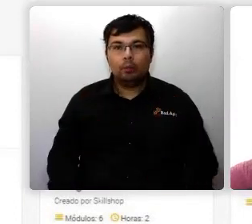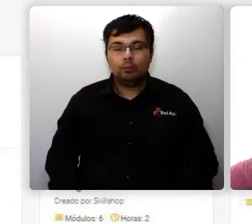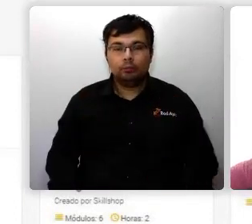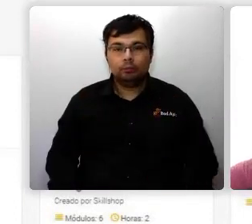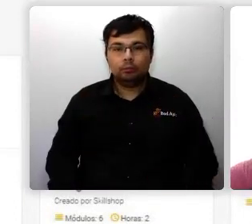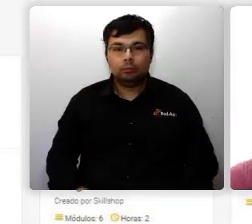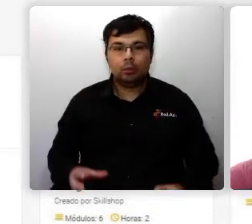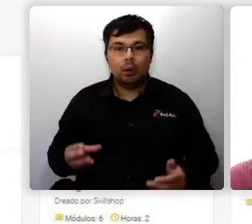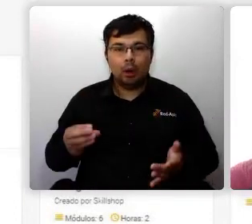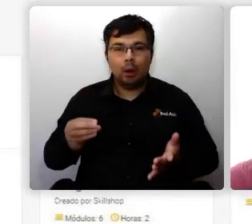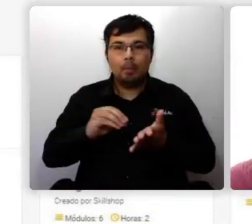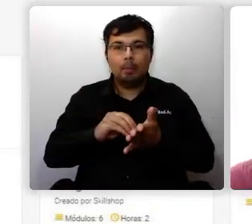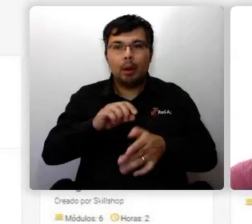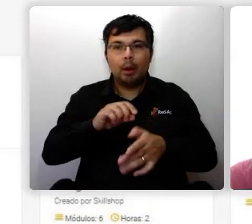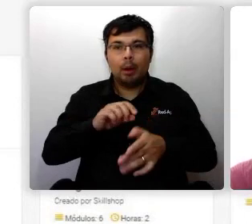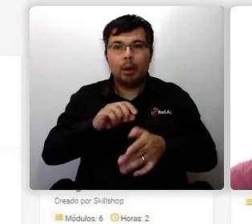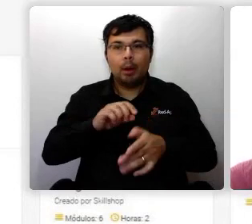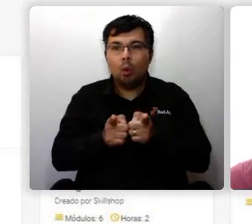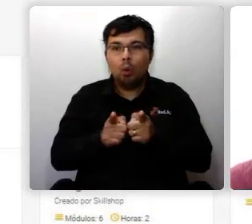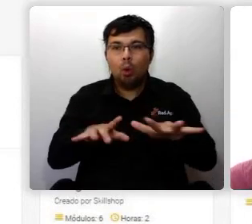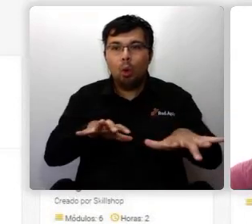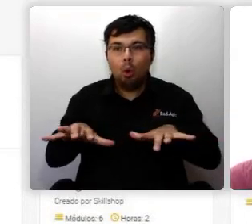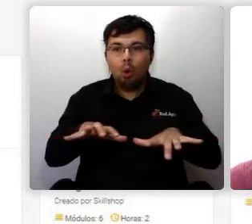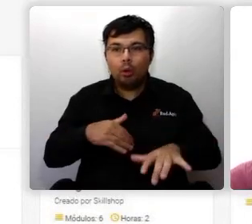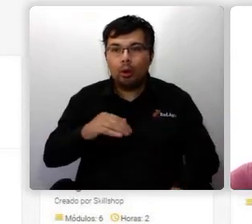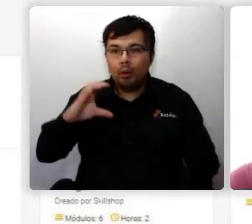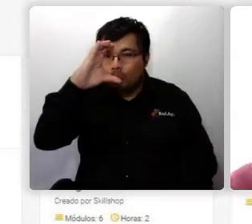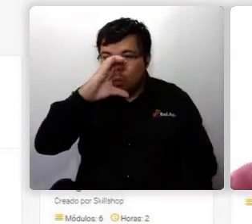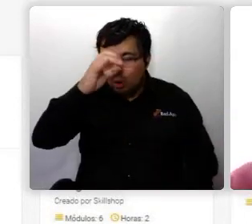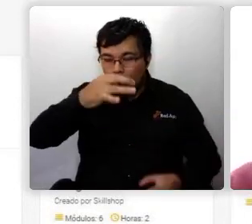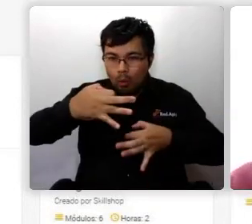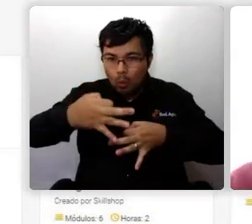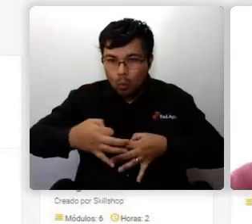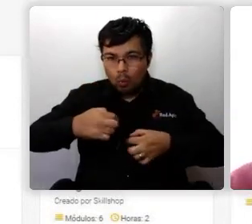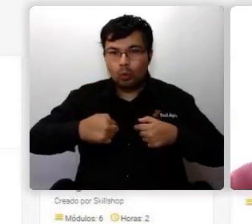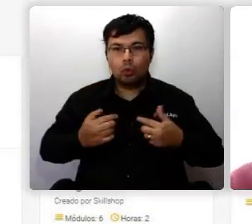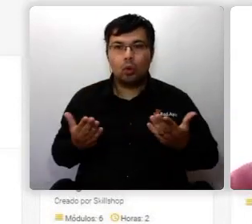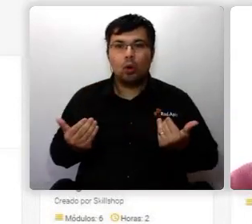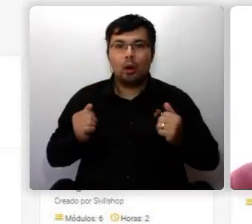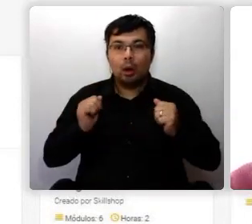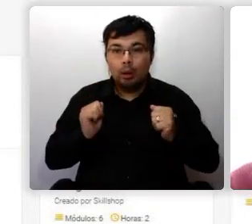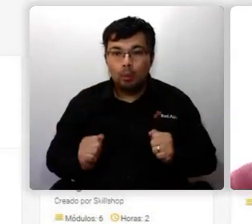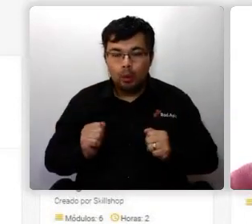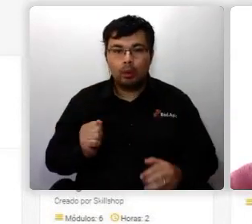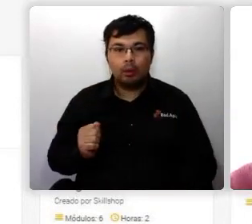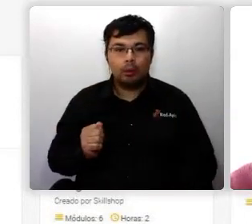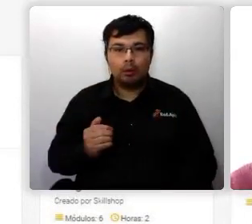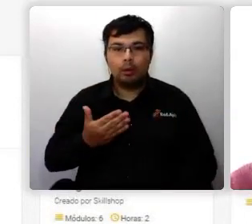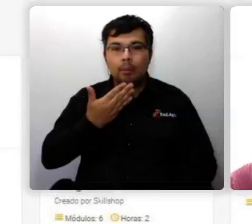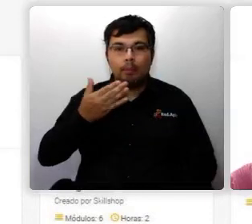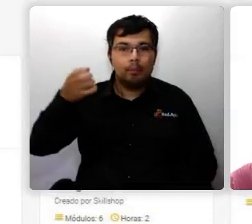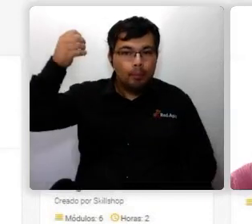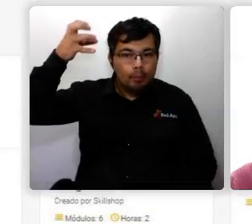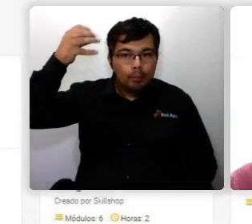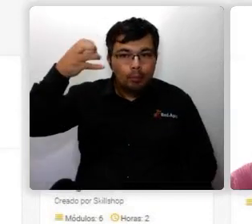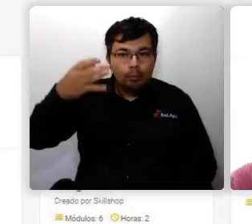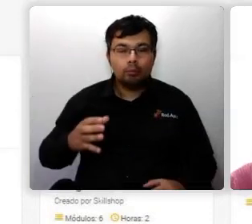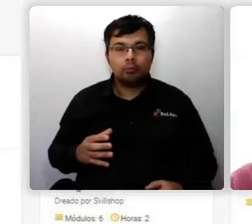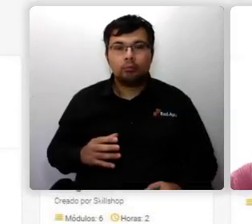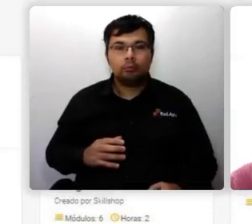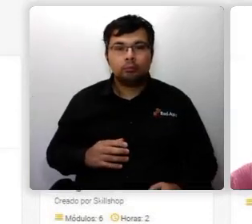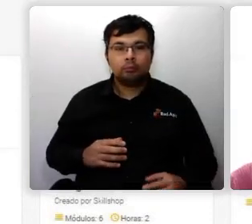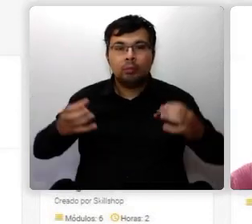estas pequeñas cosas y buscar específicamente el que necesito y vamos a poder en el fondo capacitarnos y entrenarnos mejor en estas